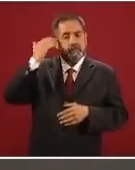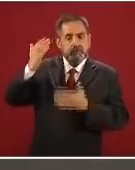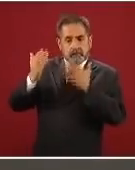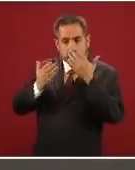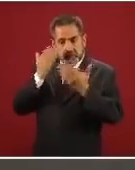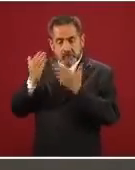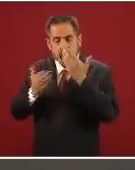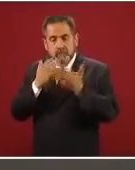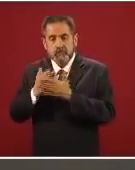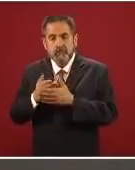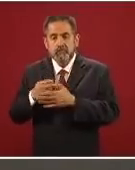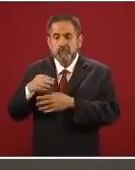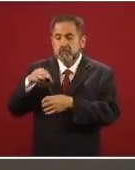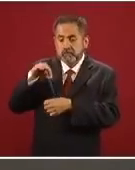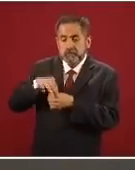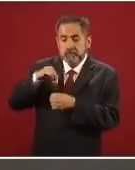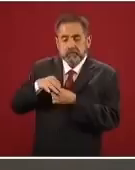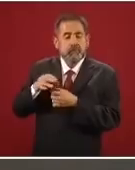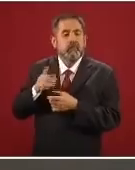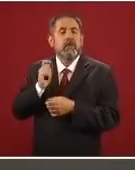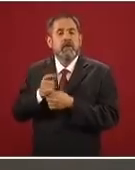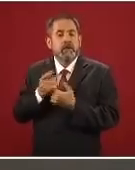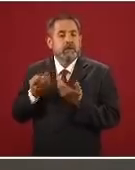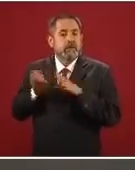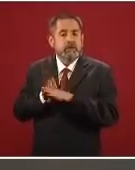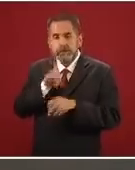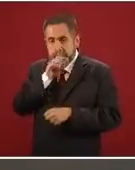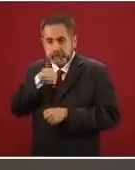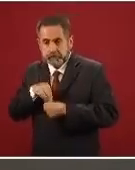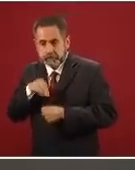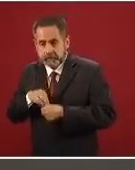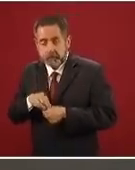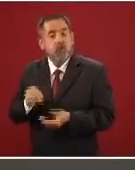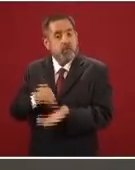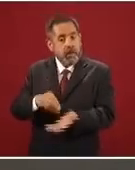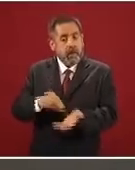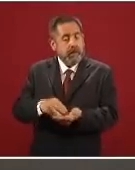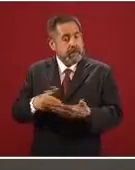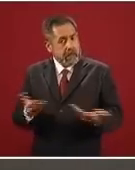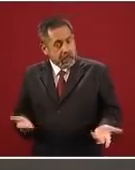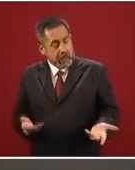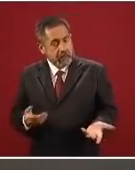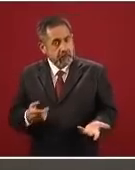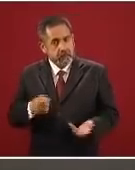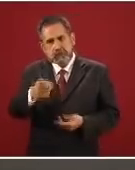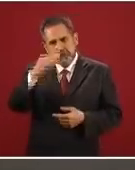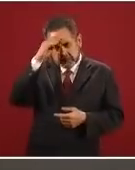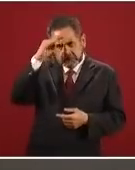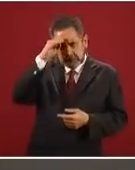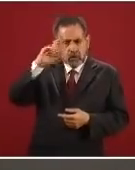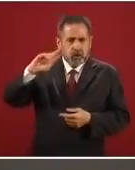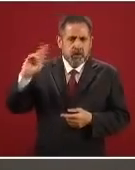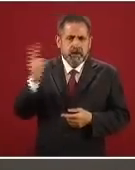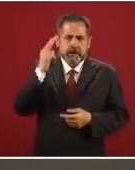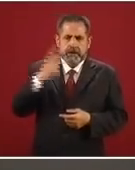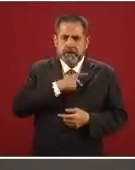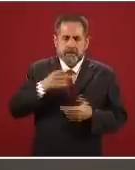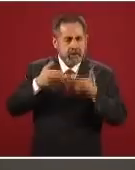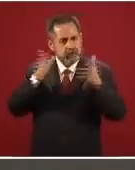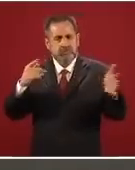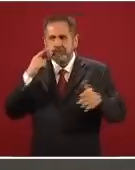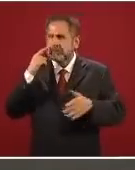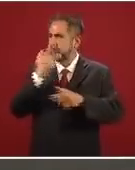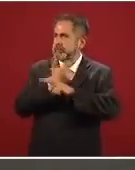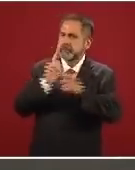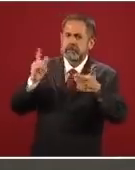eran elecciones cerradas y siguen siendo cerradas. Desde su punto de vista, ¿usted considera que la universidad debería de